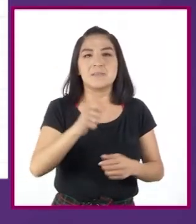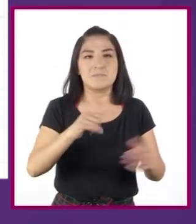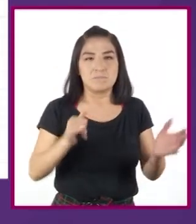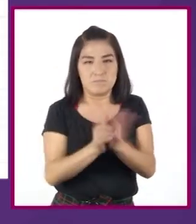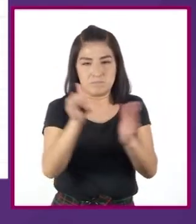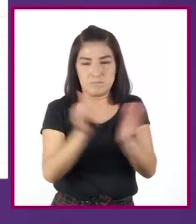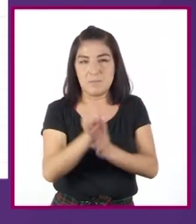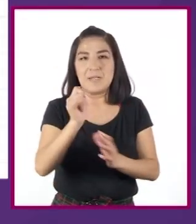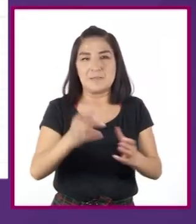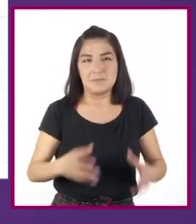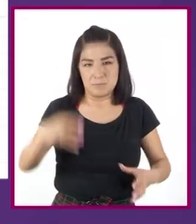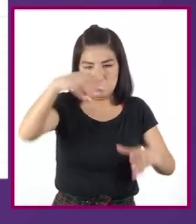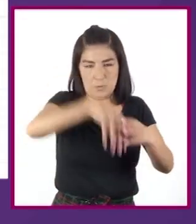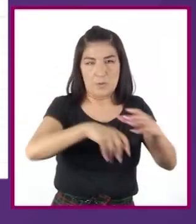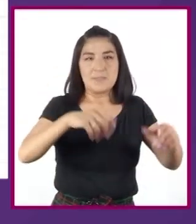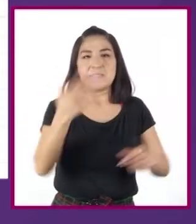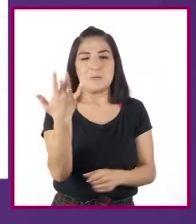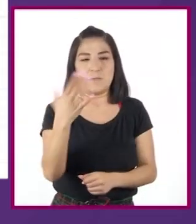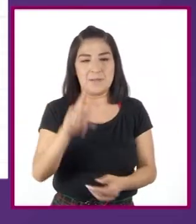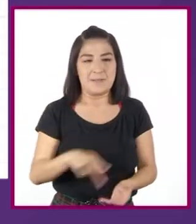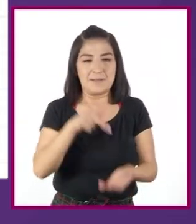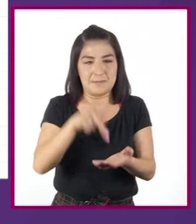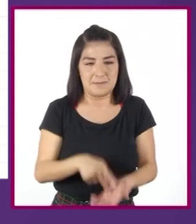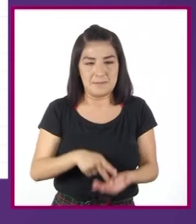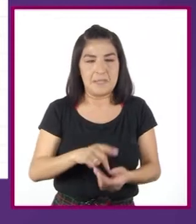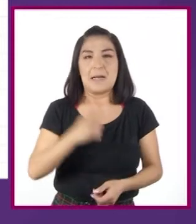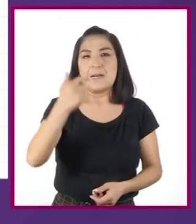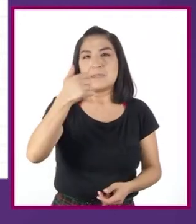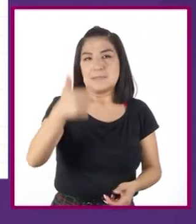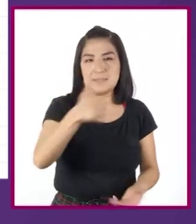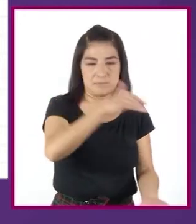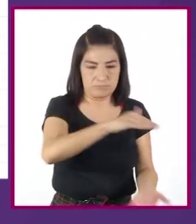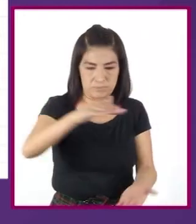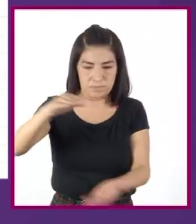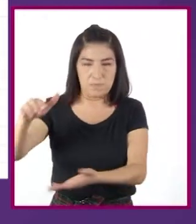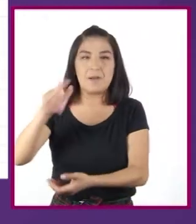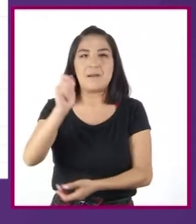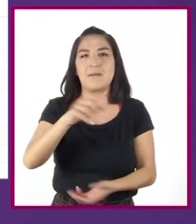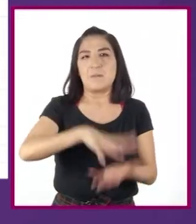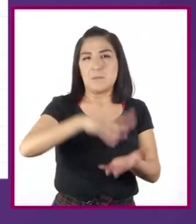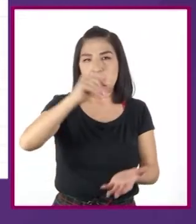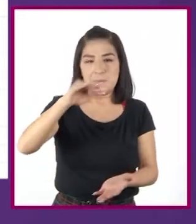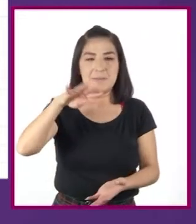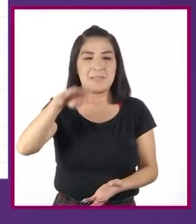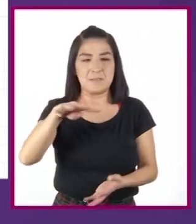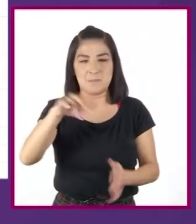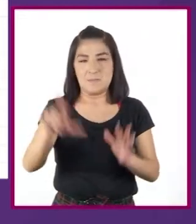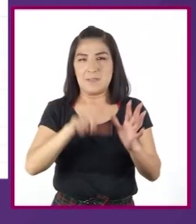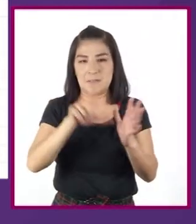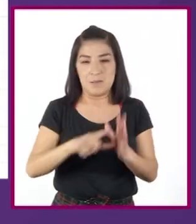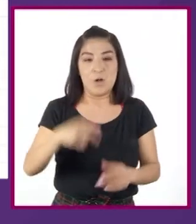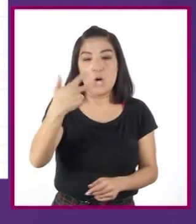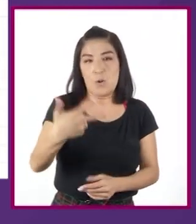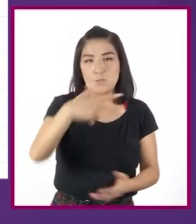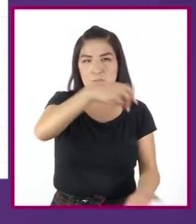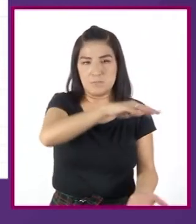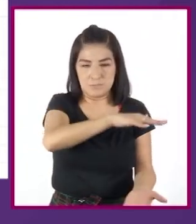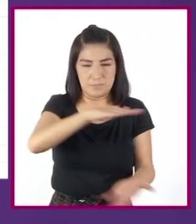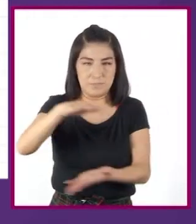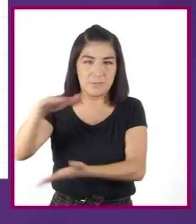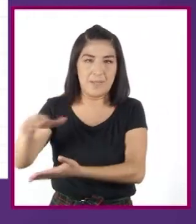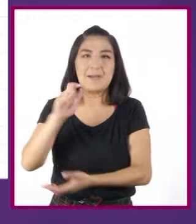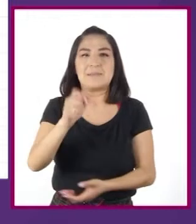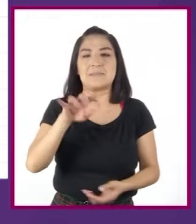de 50 kilogramos, 6 cubetas de arena de 19 litros, 8 cubetas de grava de 19